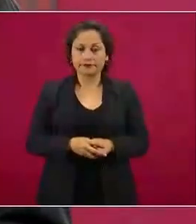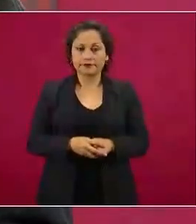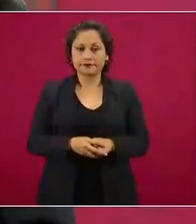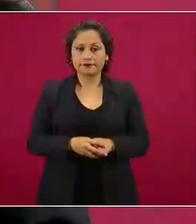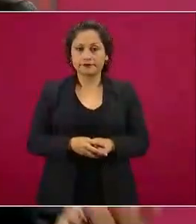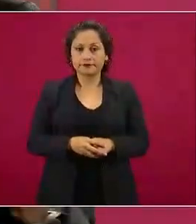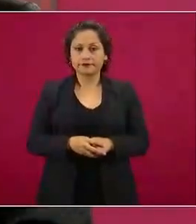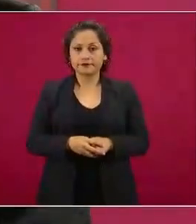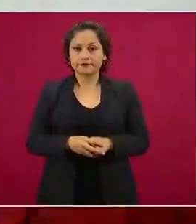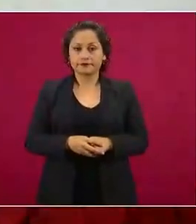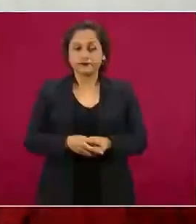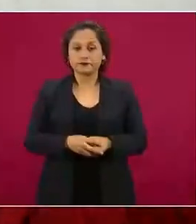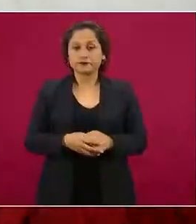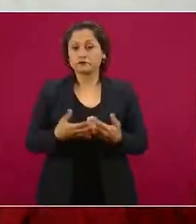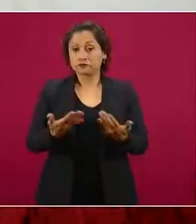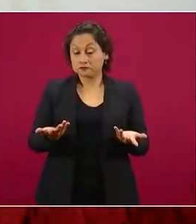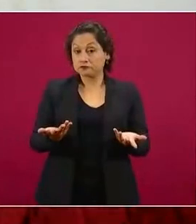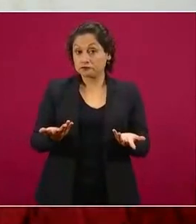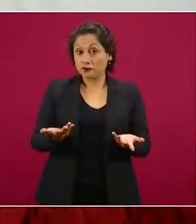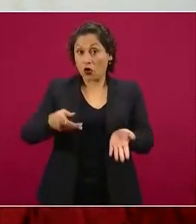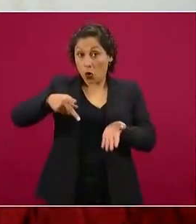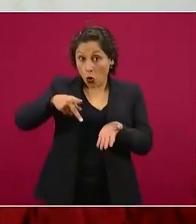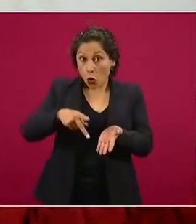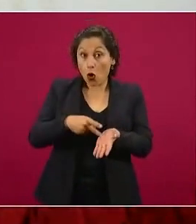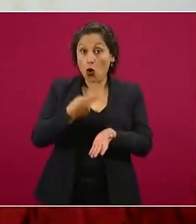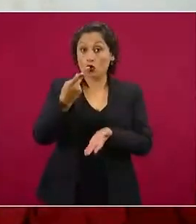pues se vuelve a hacer como lo están